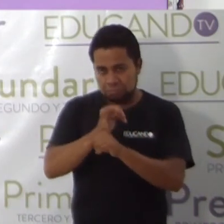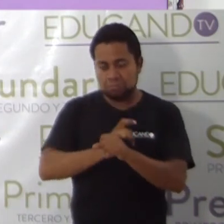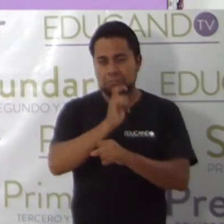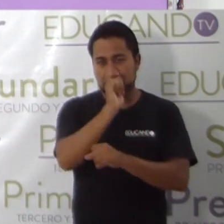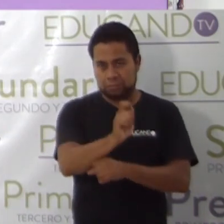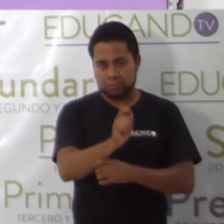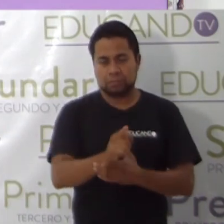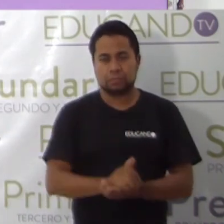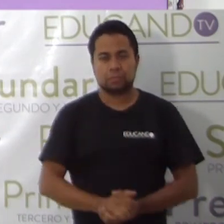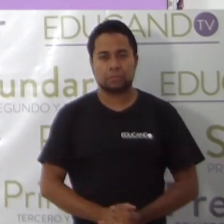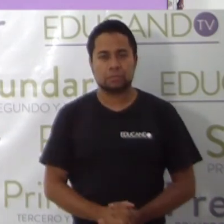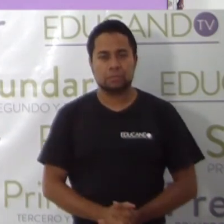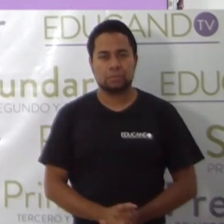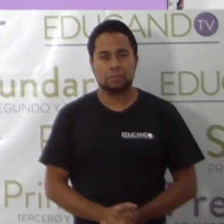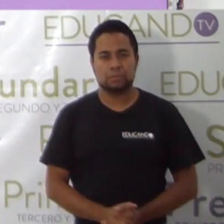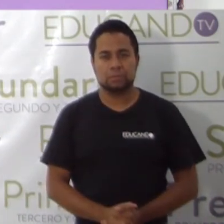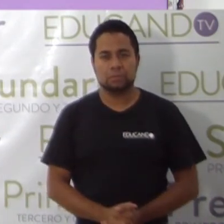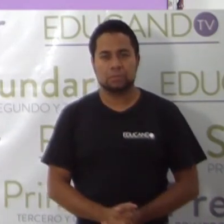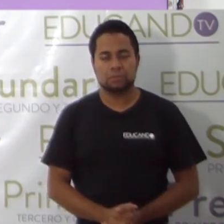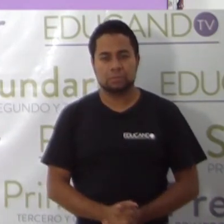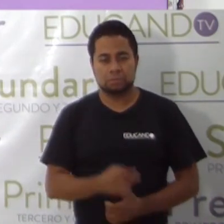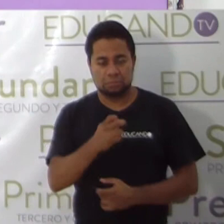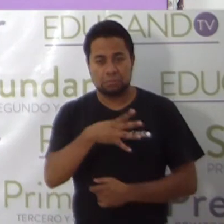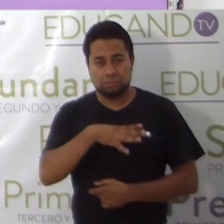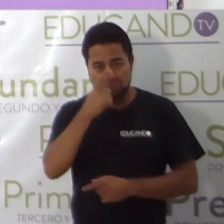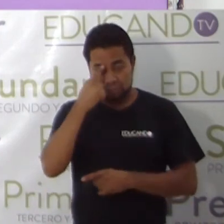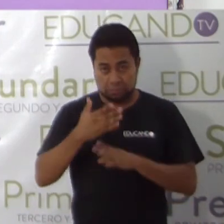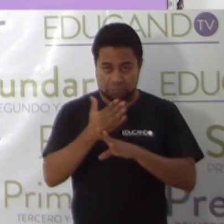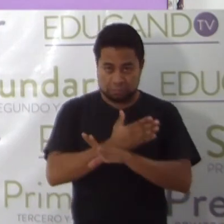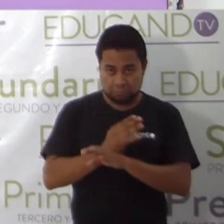estadística se encarga de recoger